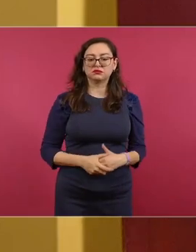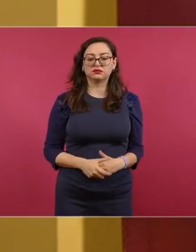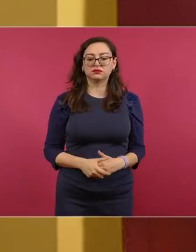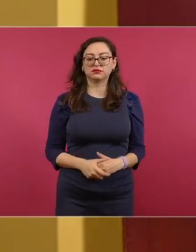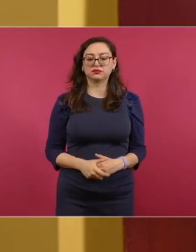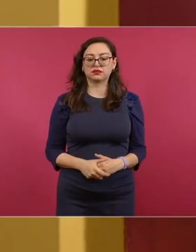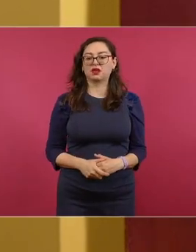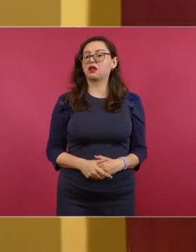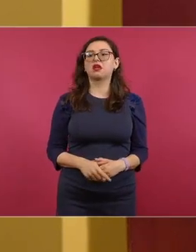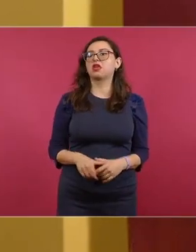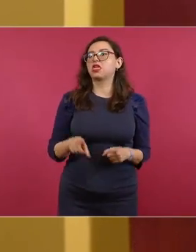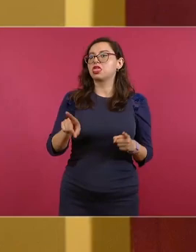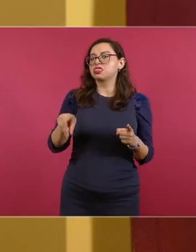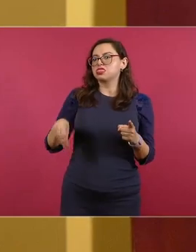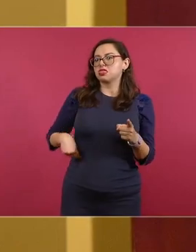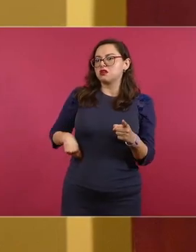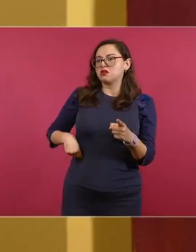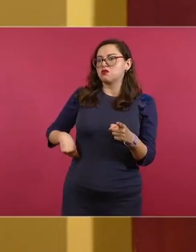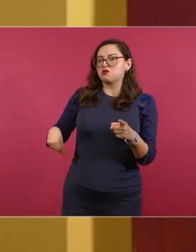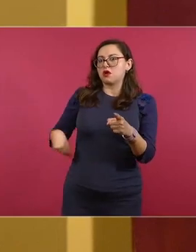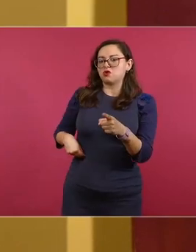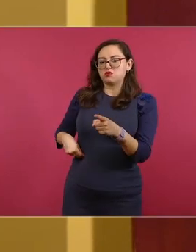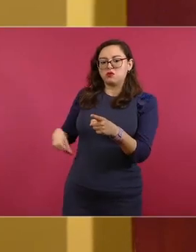Y en vez de estar